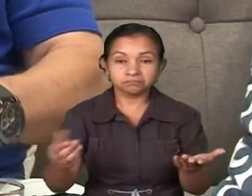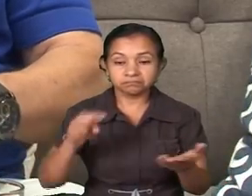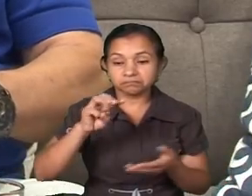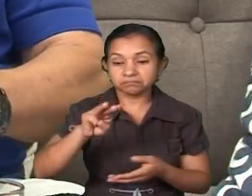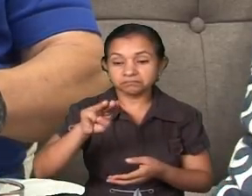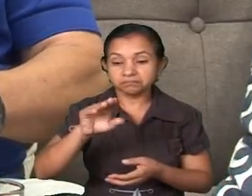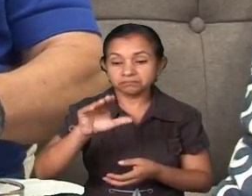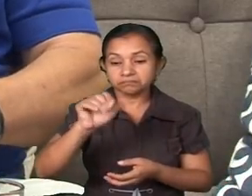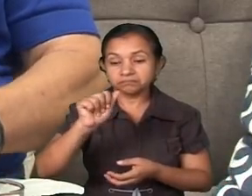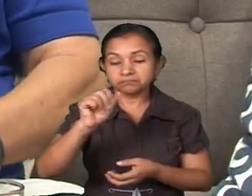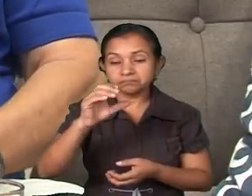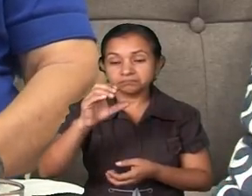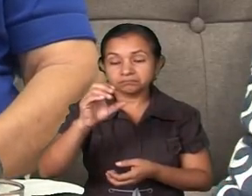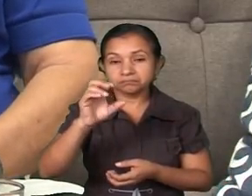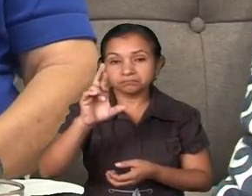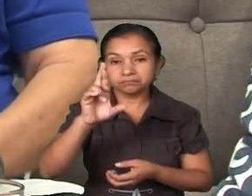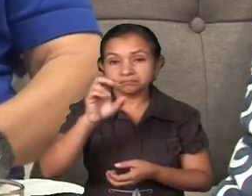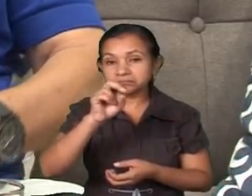que